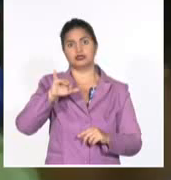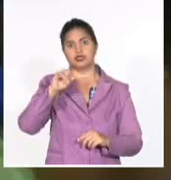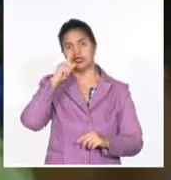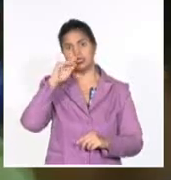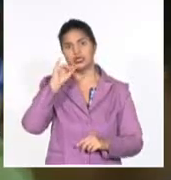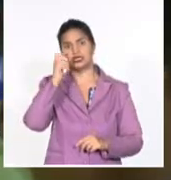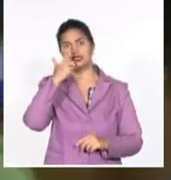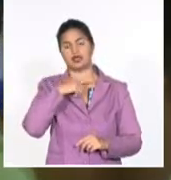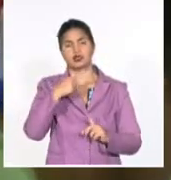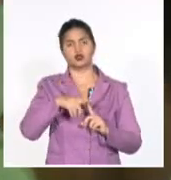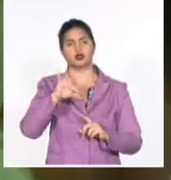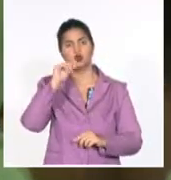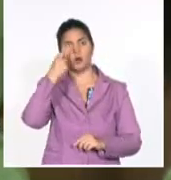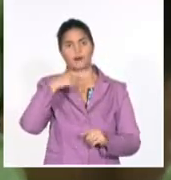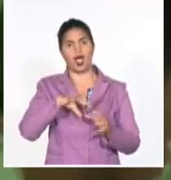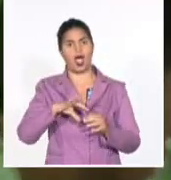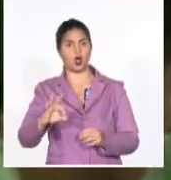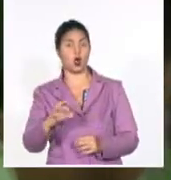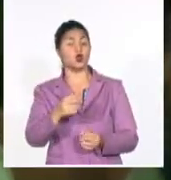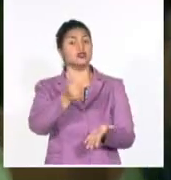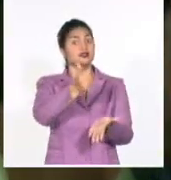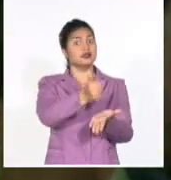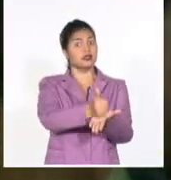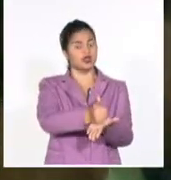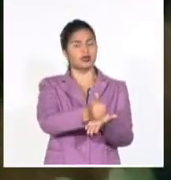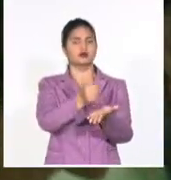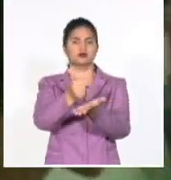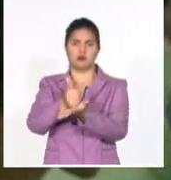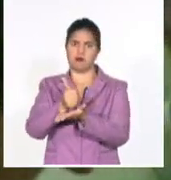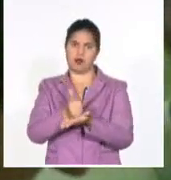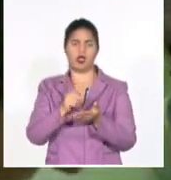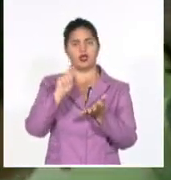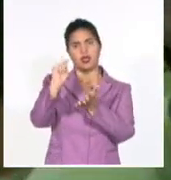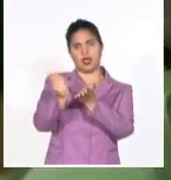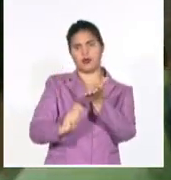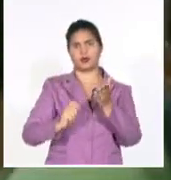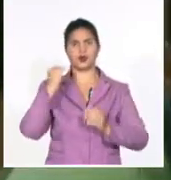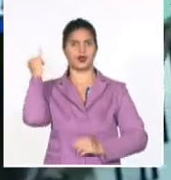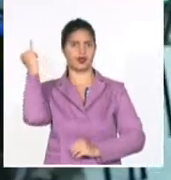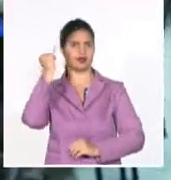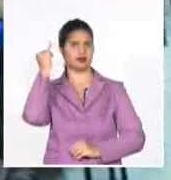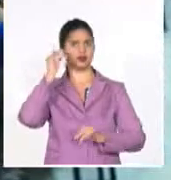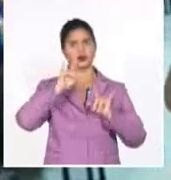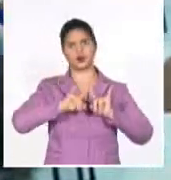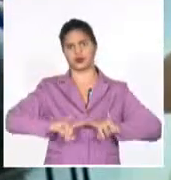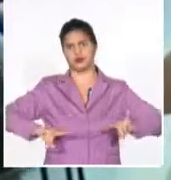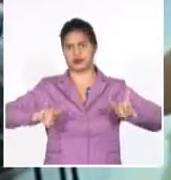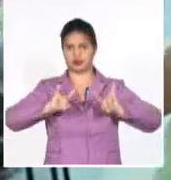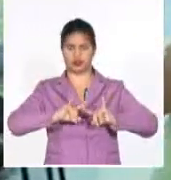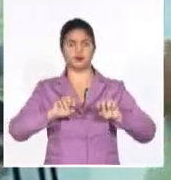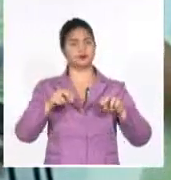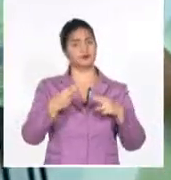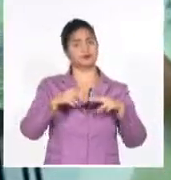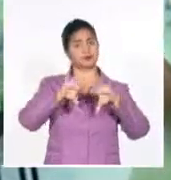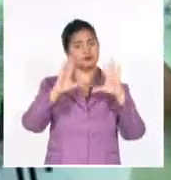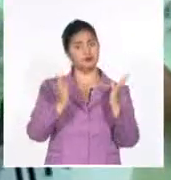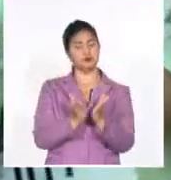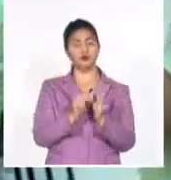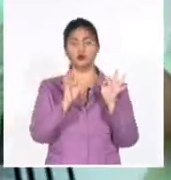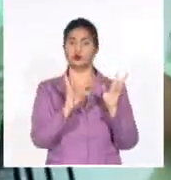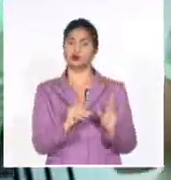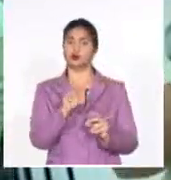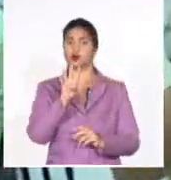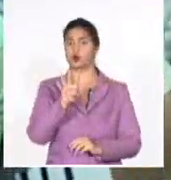esta final caribeña del Concurso Internacional Universitario de Programación. La final mundial número 48 de